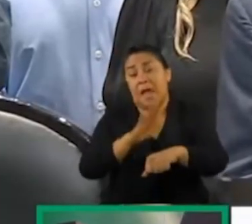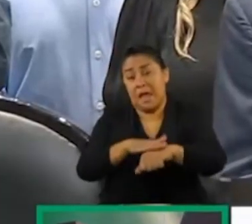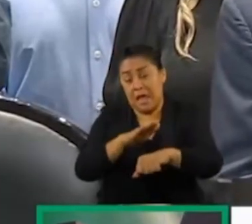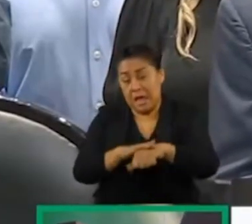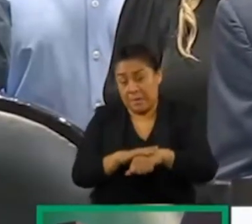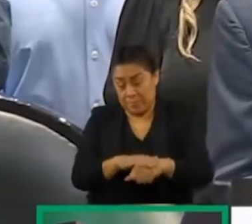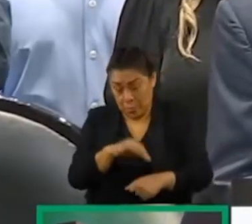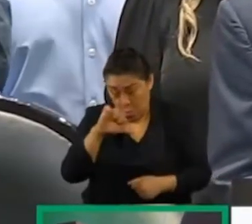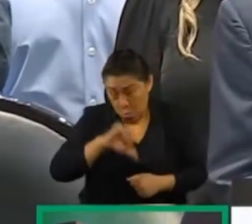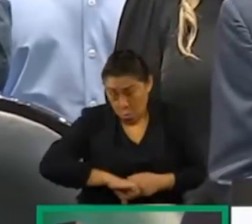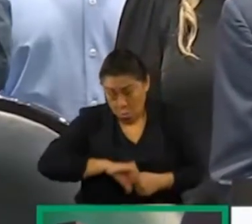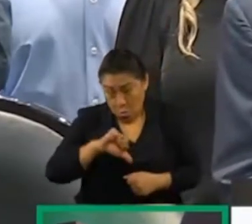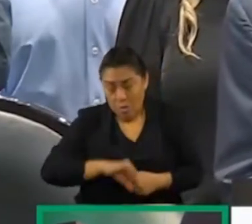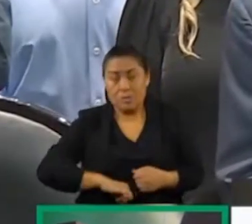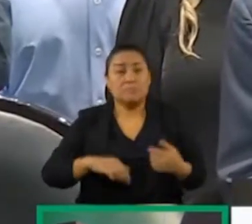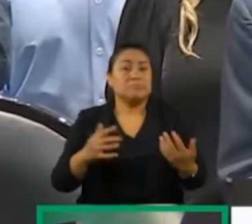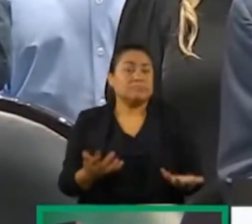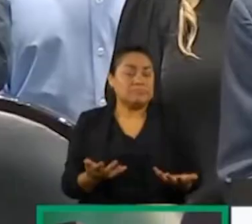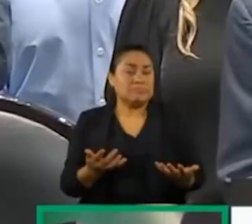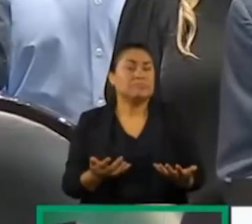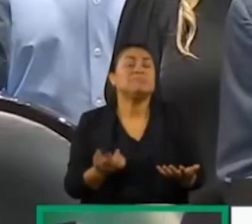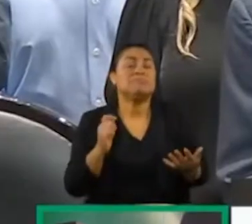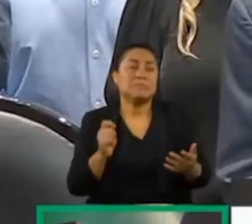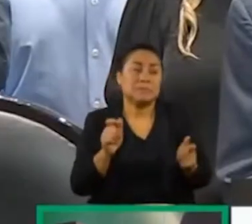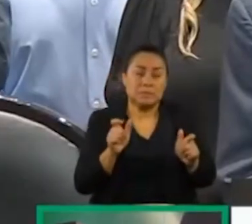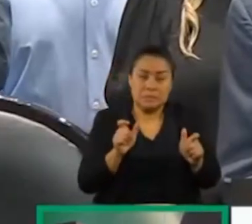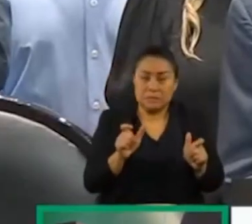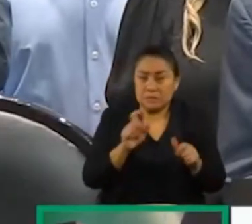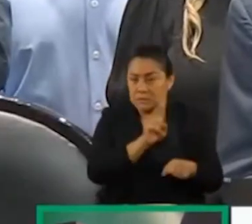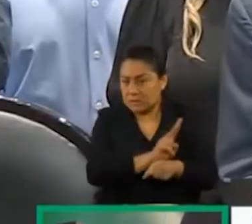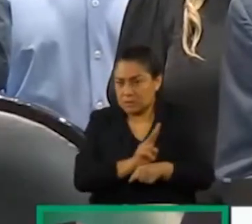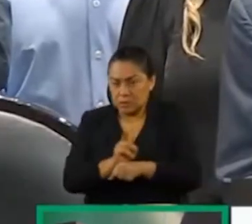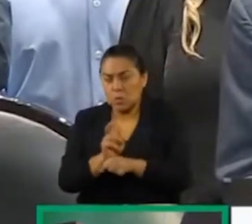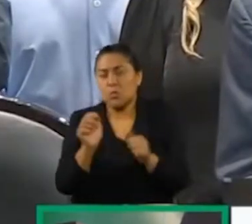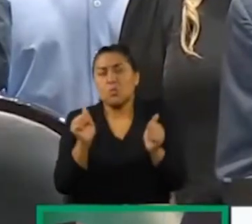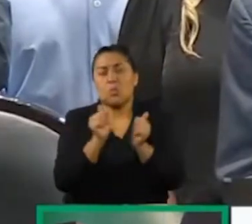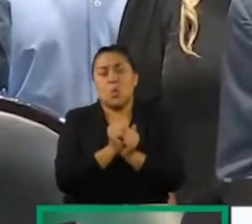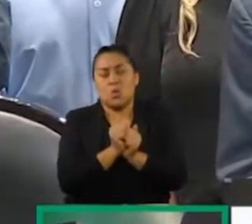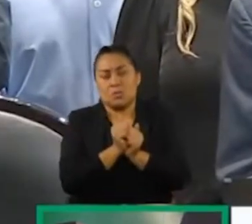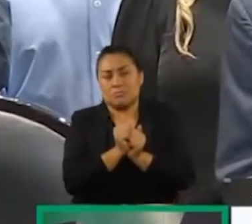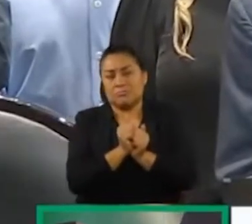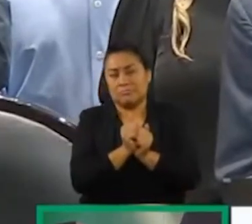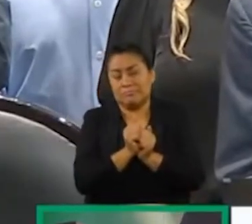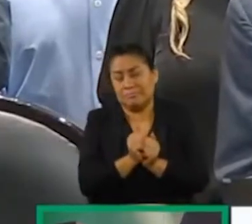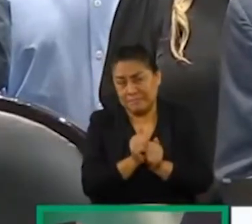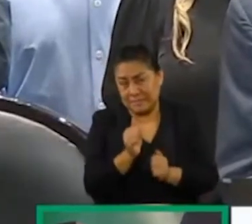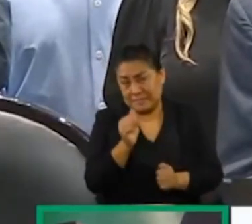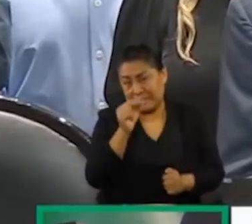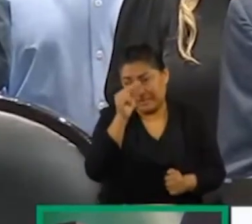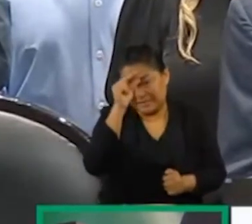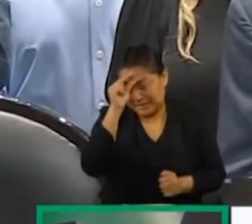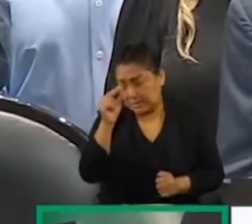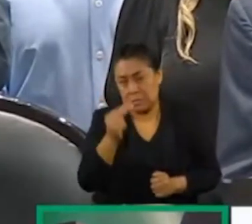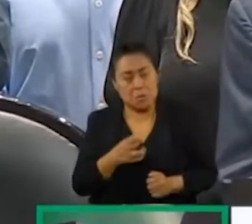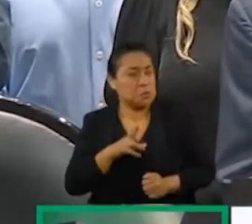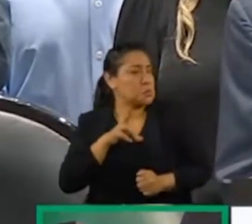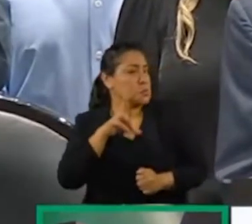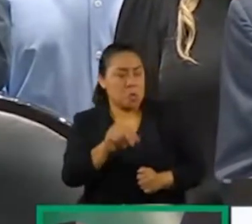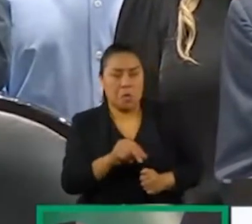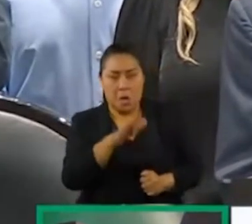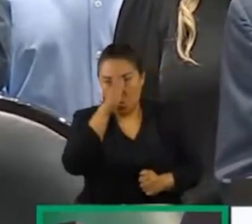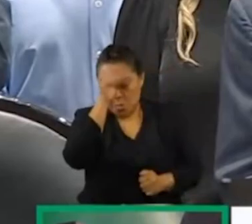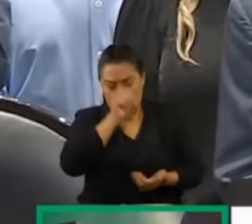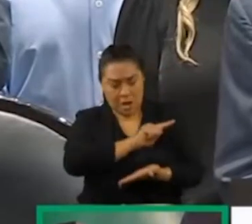hoy que la seguridad y la inteligencia no va a pasar la ley